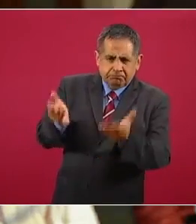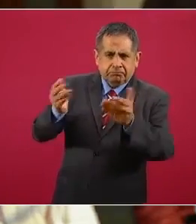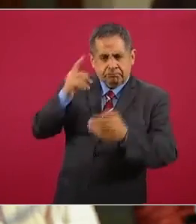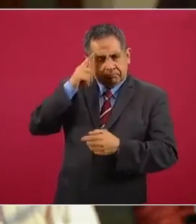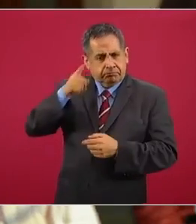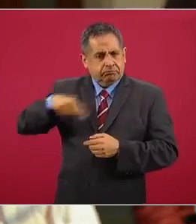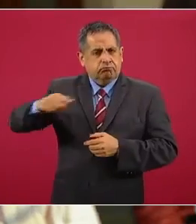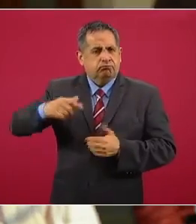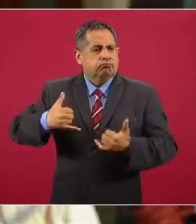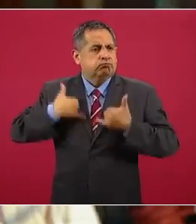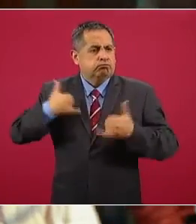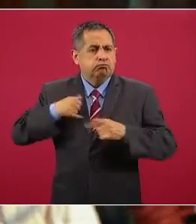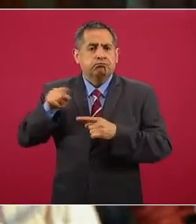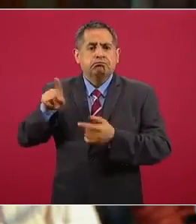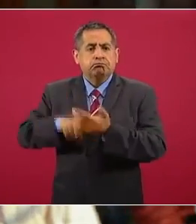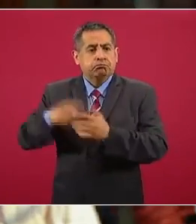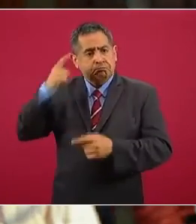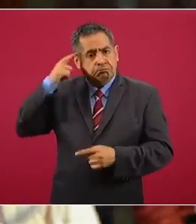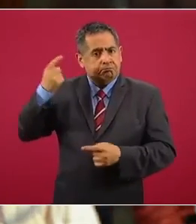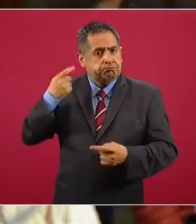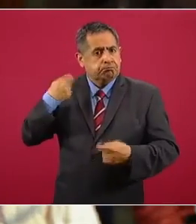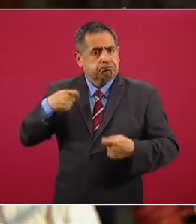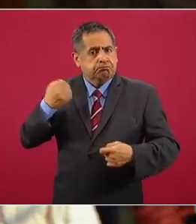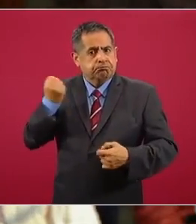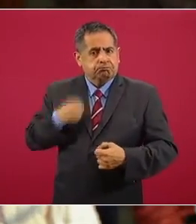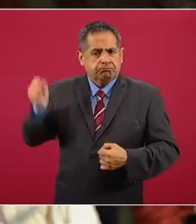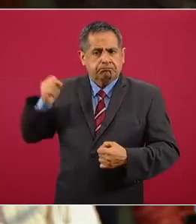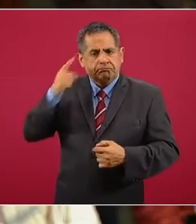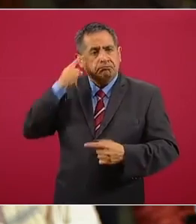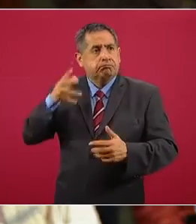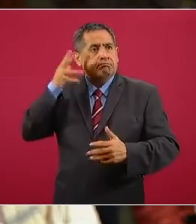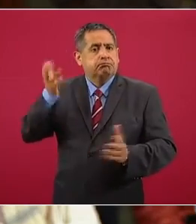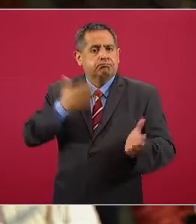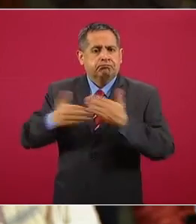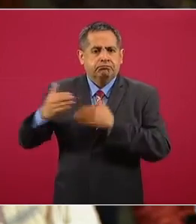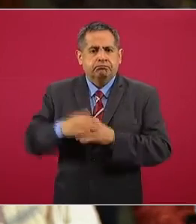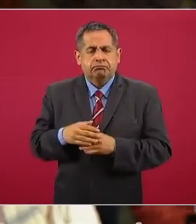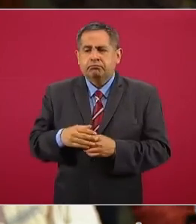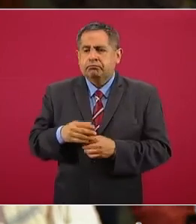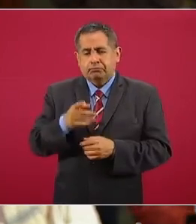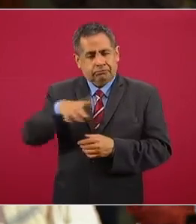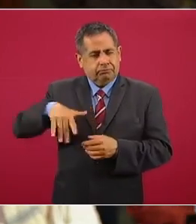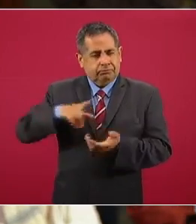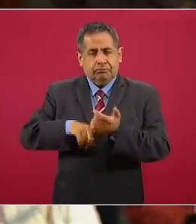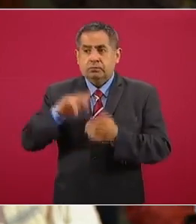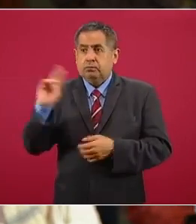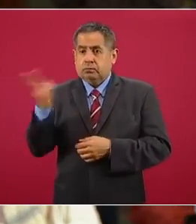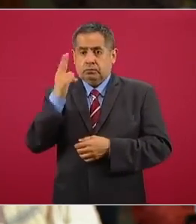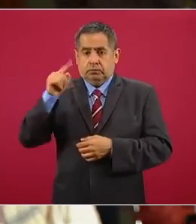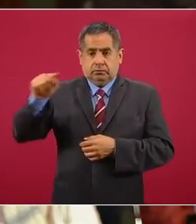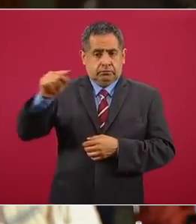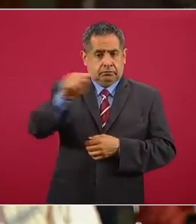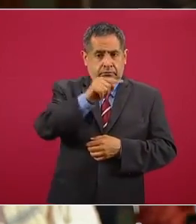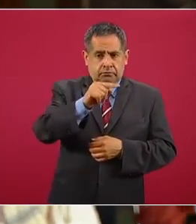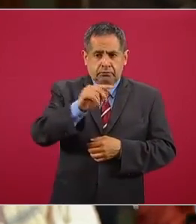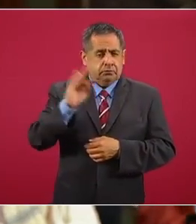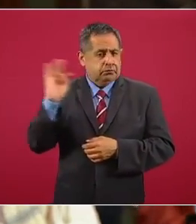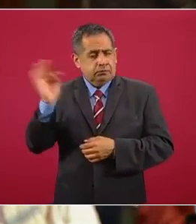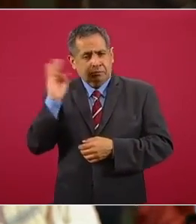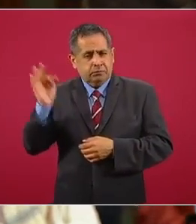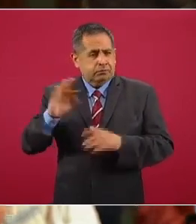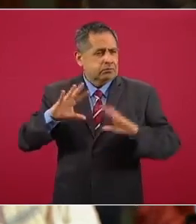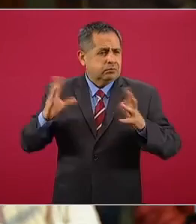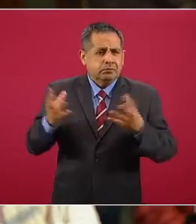jóvenes talento para poder salir adelante en el país? Estas universidades que usted ha comentado, si tuviera una cifra